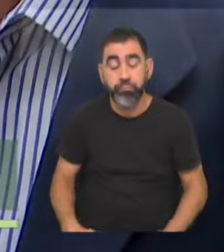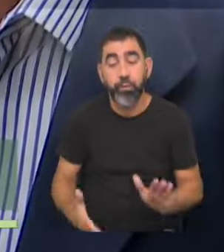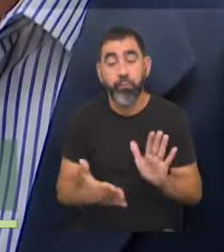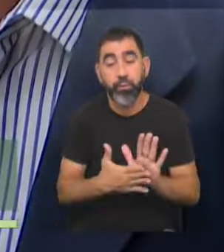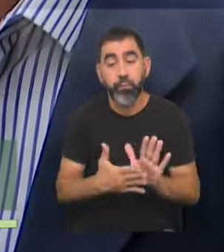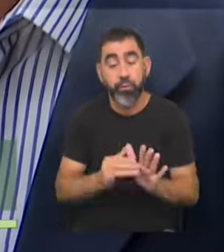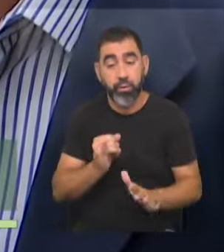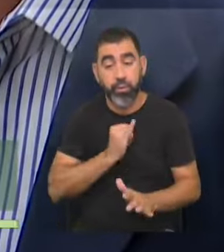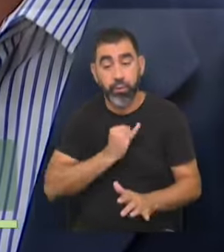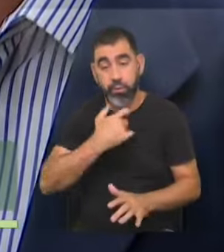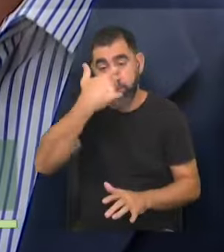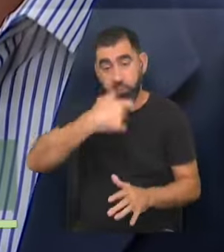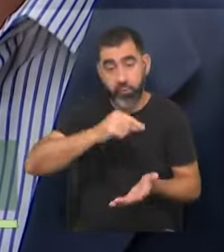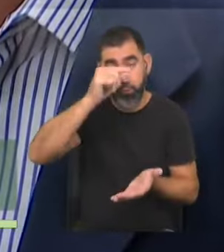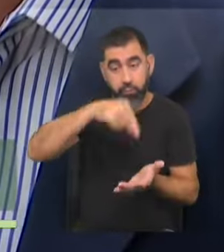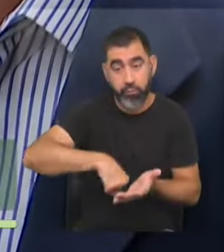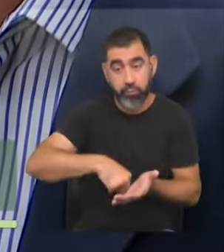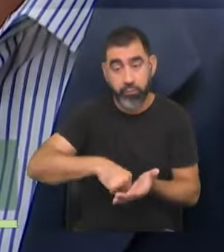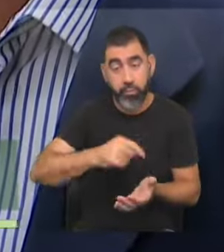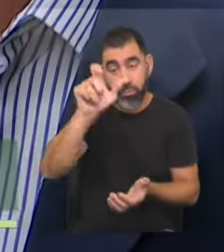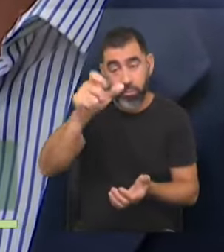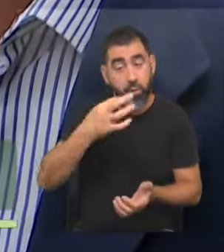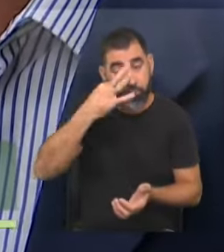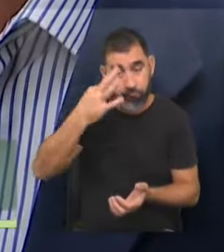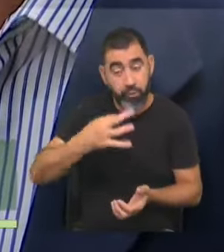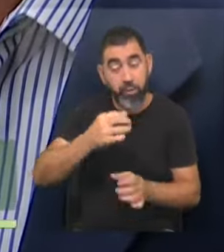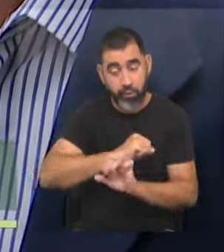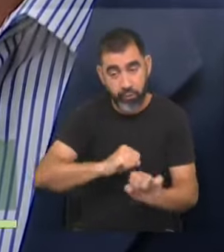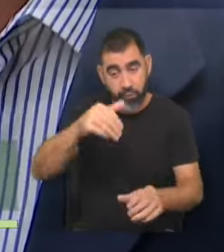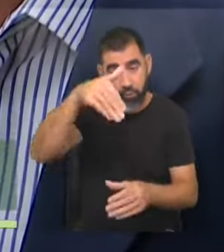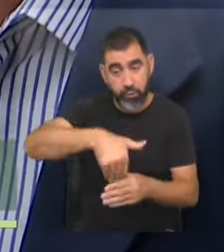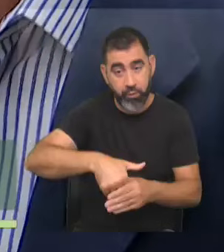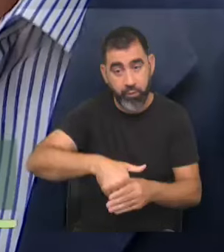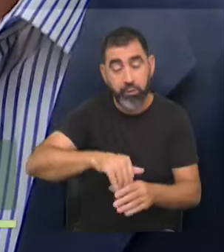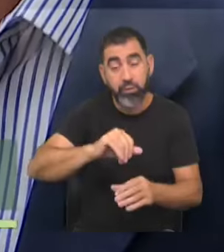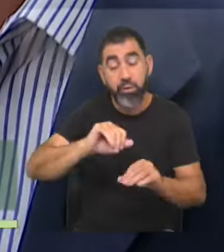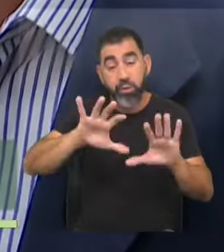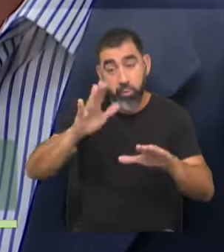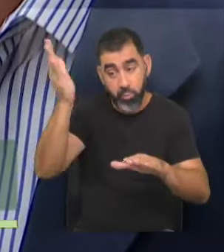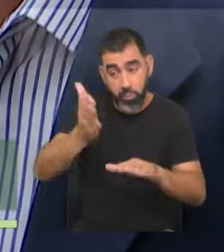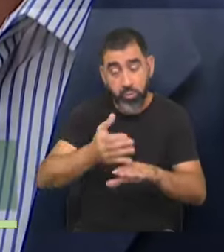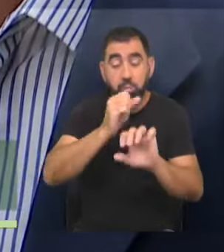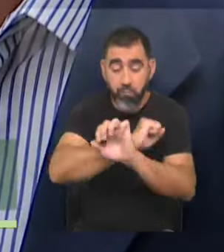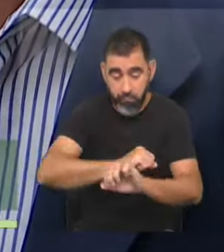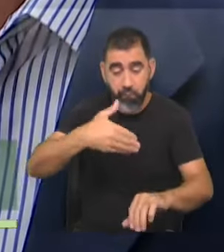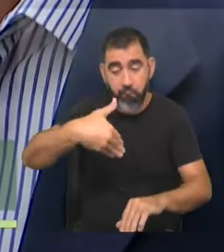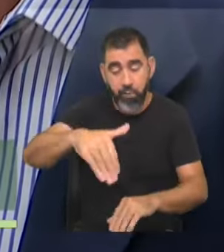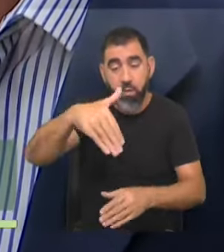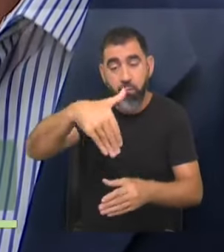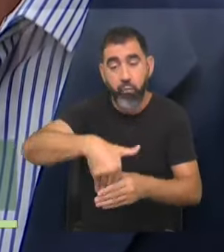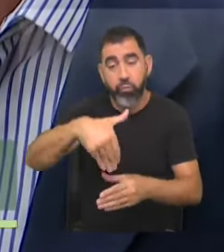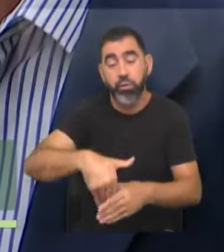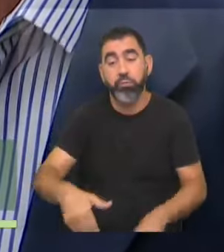es bueno la identidad de de quienes han firmado que sean personas habilitadas para votar y si se alcanza el 10% se habilitará el el